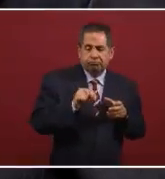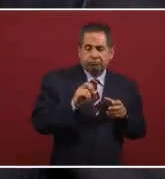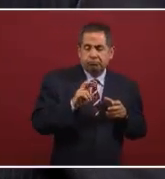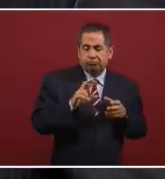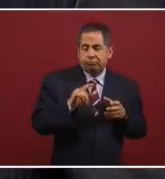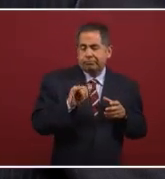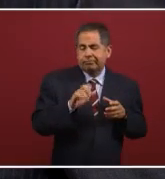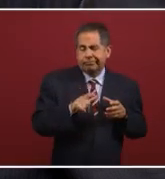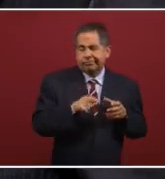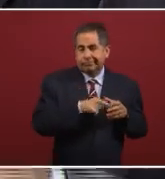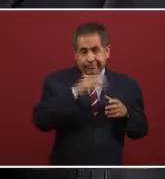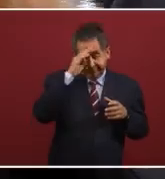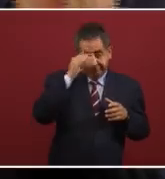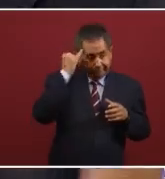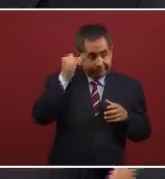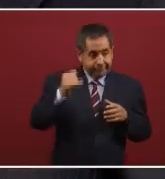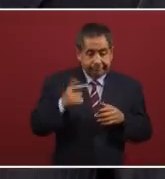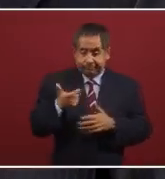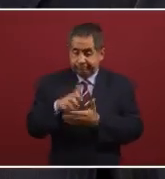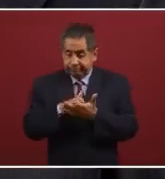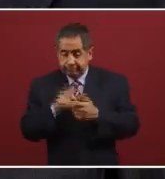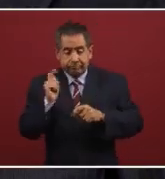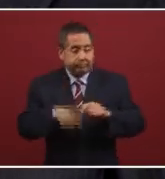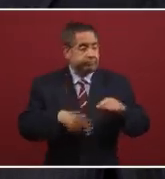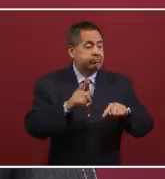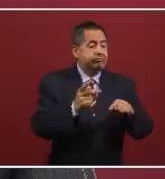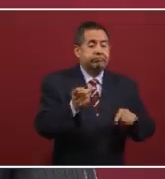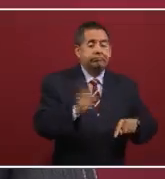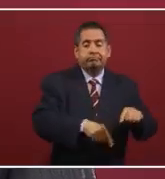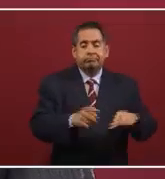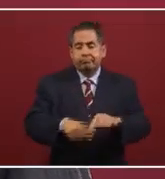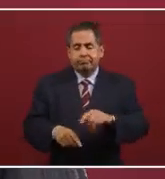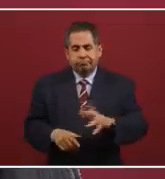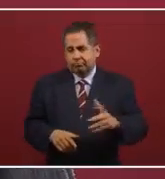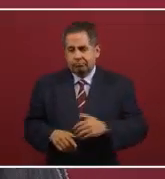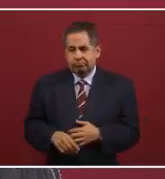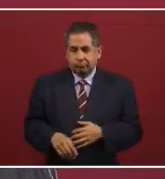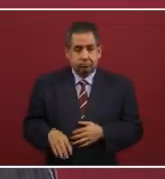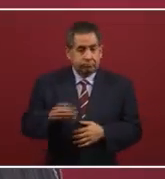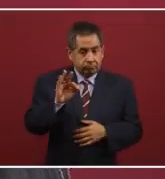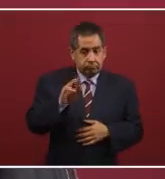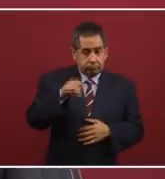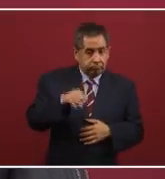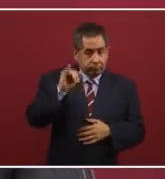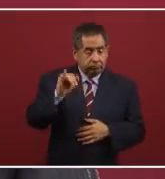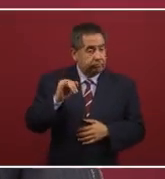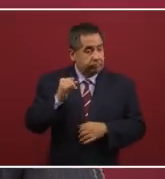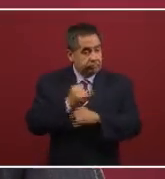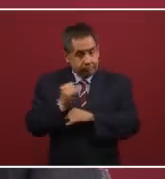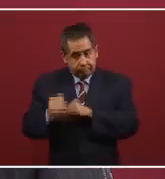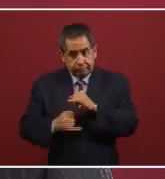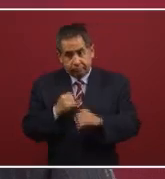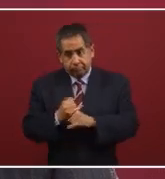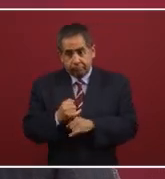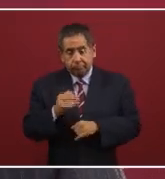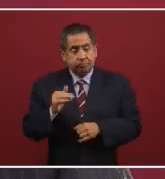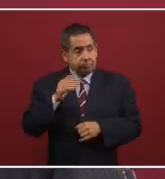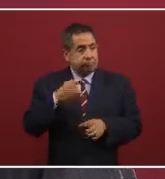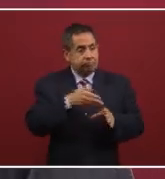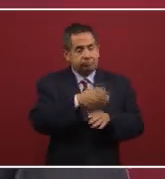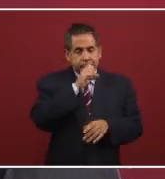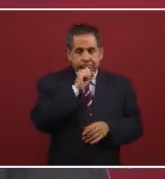tiempo. Parte de las recomendaciones, inclusive del Fondo Monetario Internacional, iban en ese